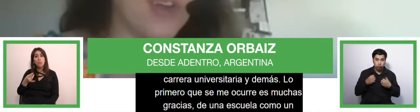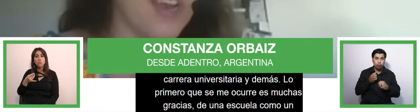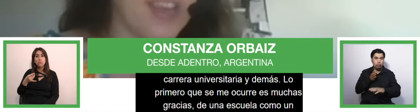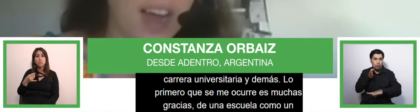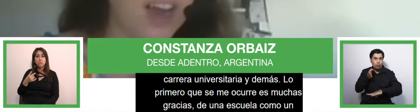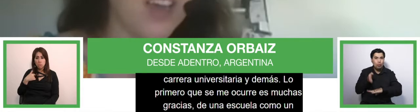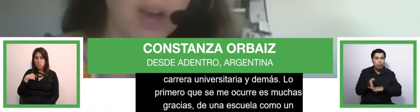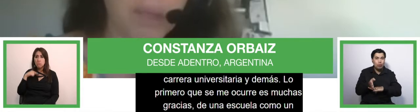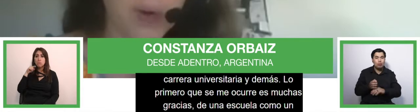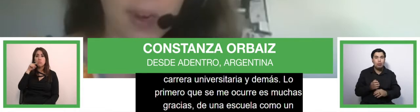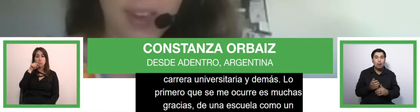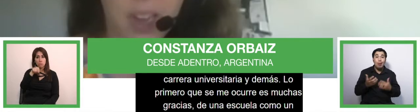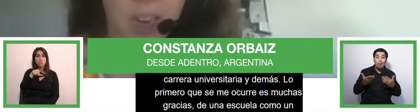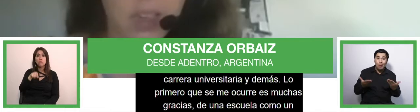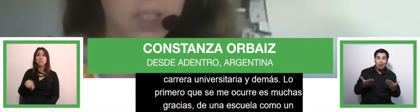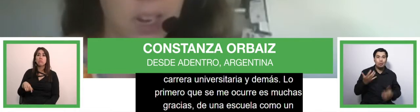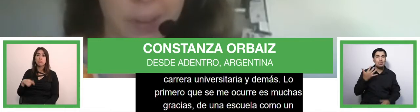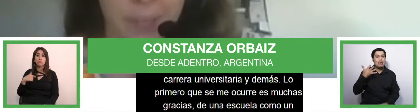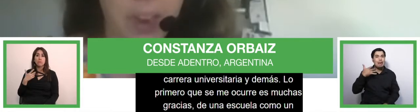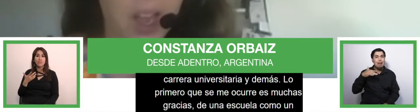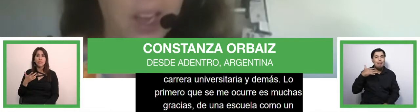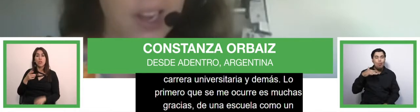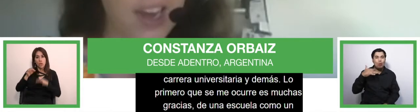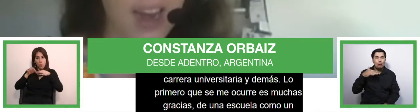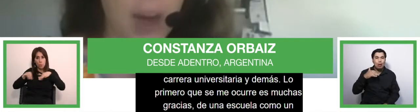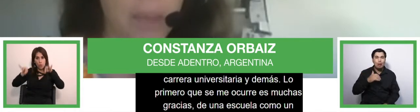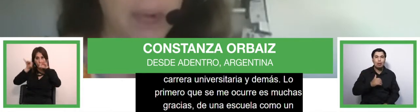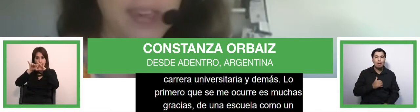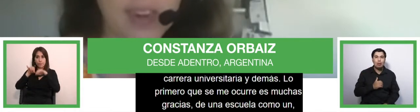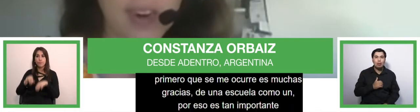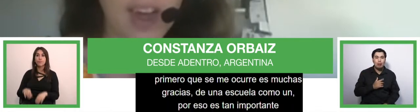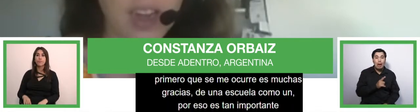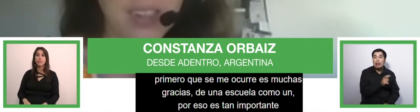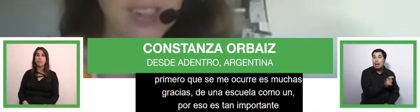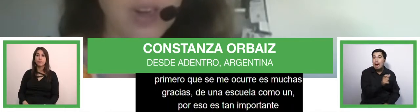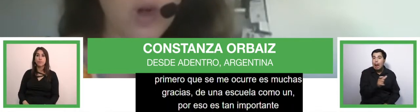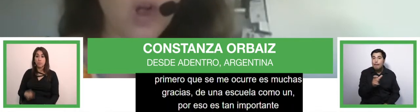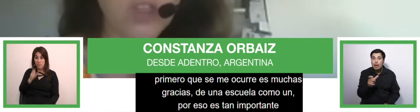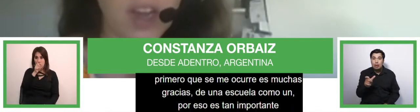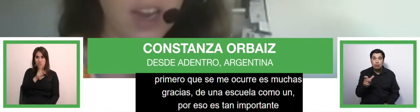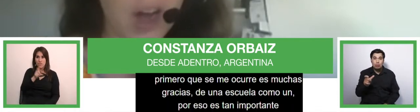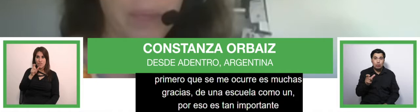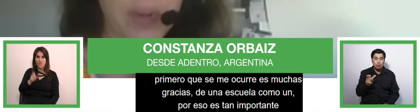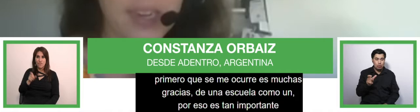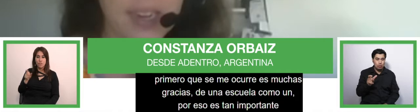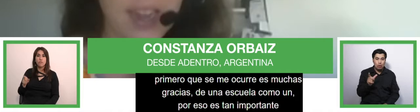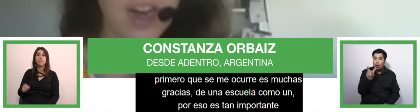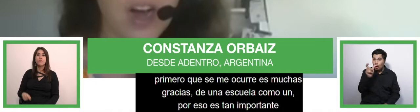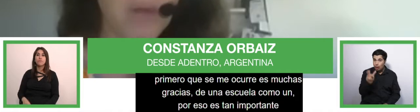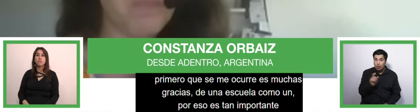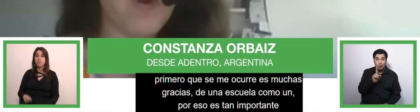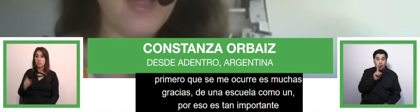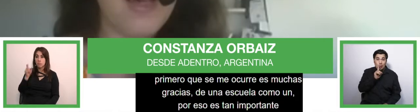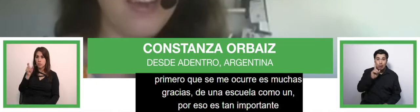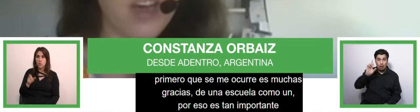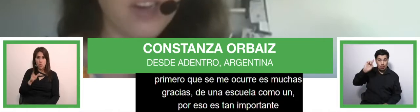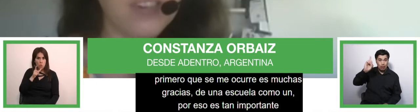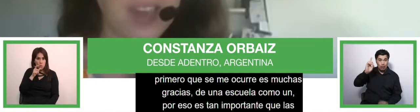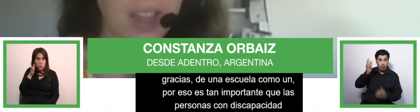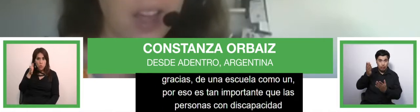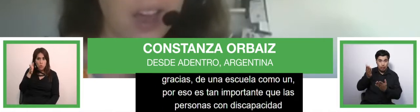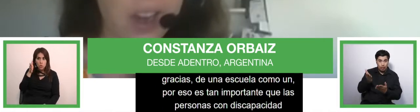Por eso es tan importante que las personas con discapacidad